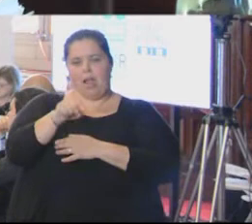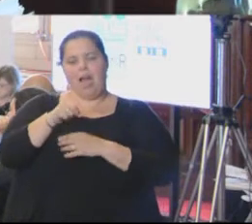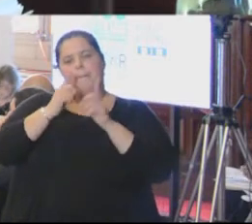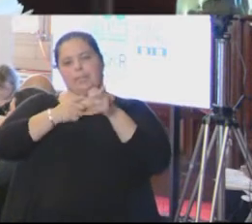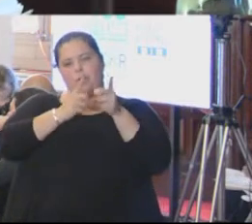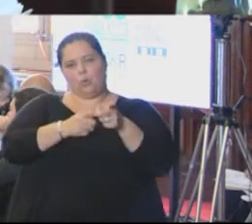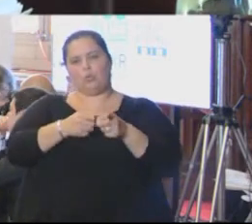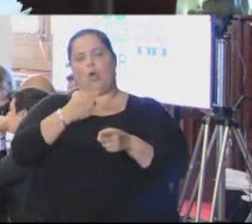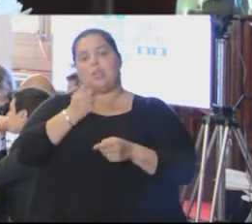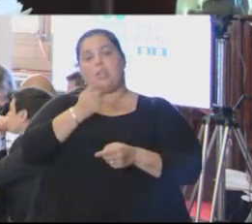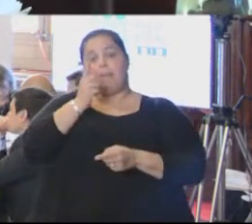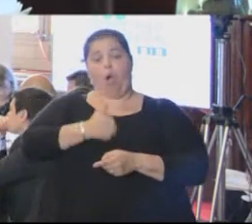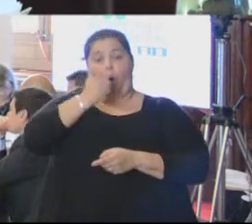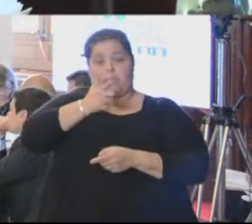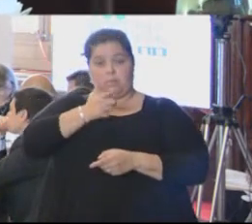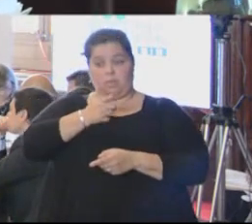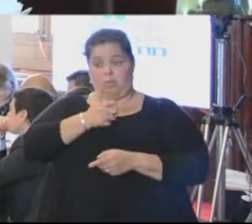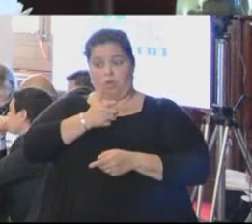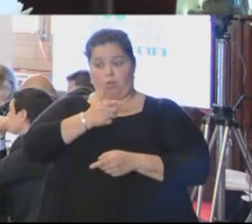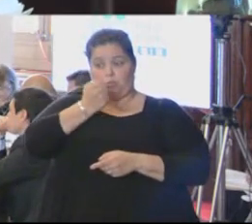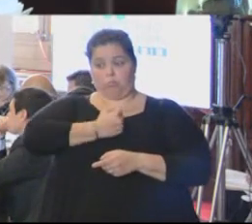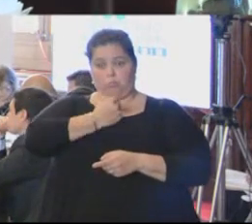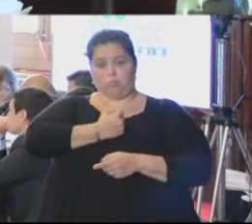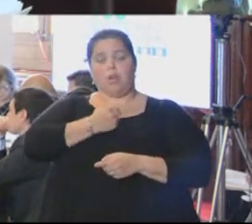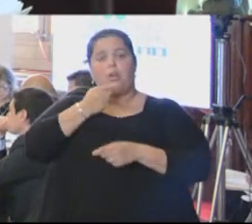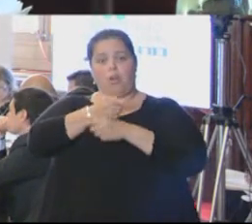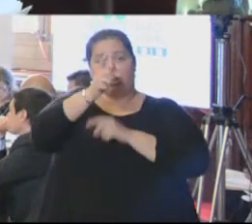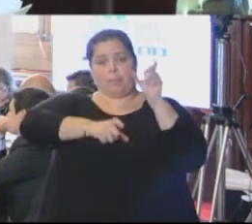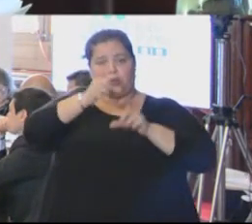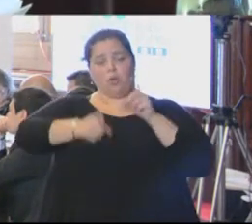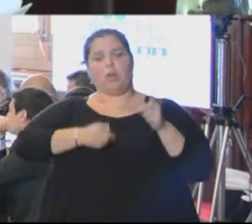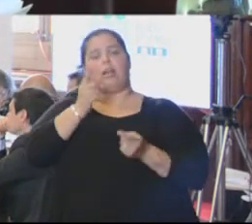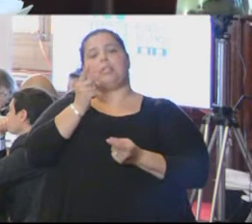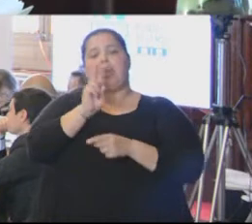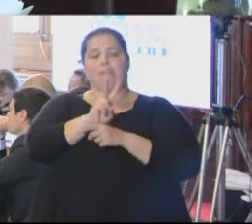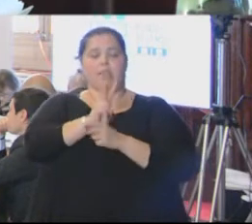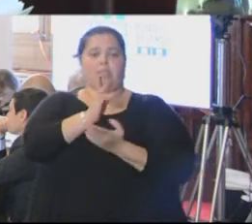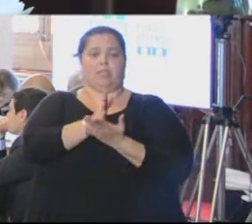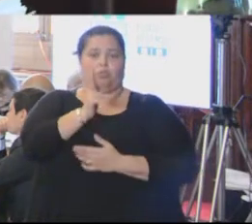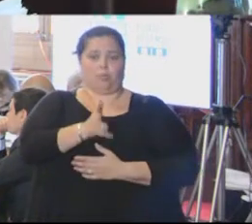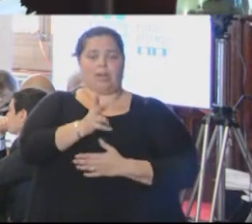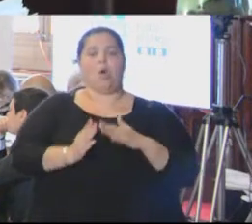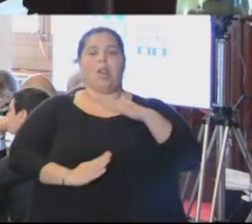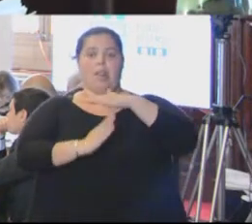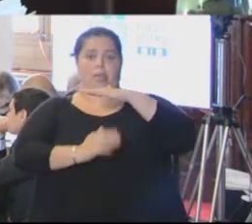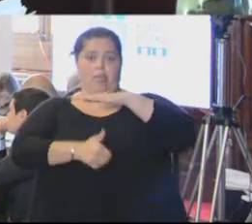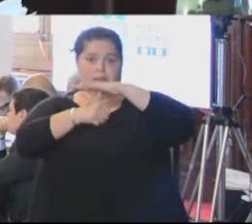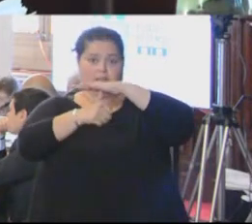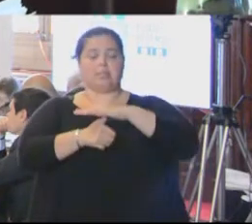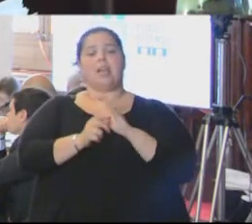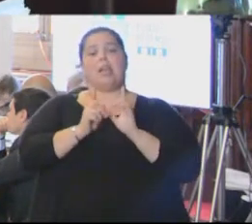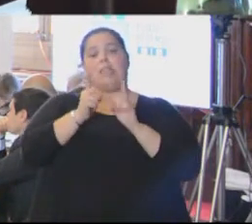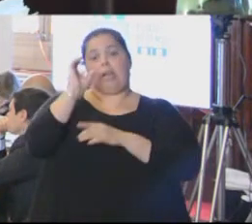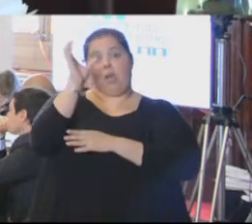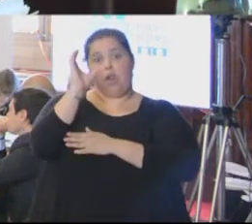en contra de los defensores y defensoras de derechos humanos, líderes y lideresas en Colombia, no han disminuido pese a existir un